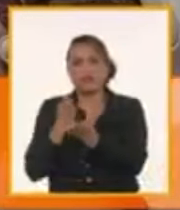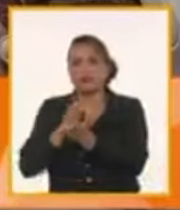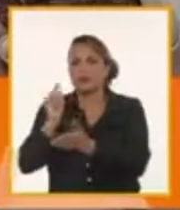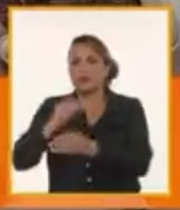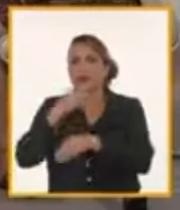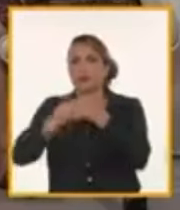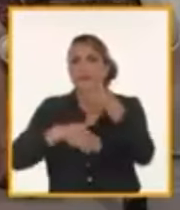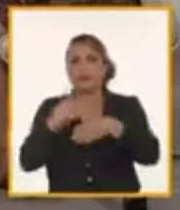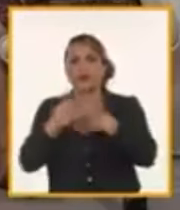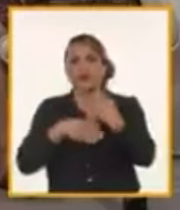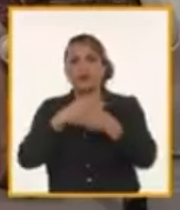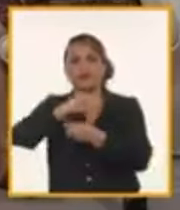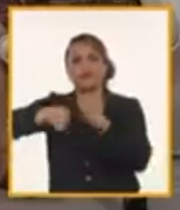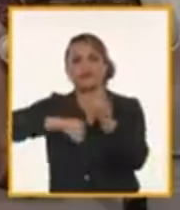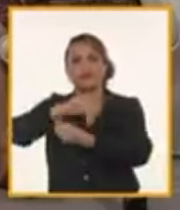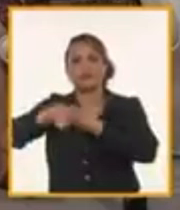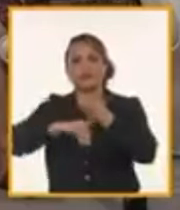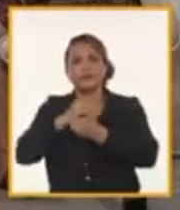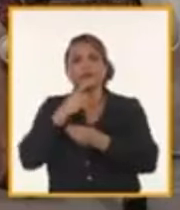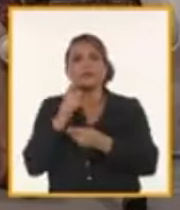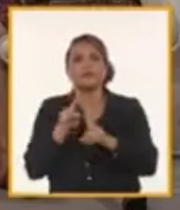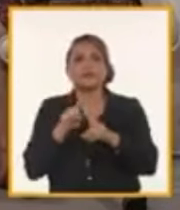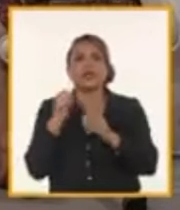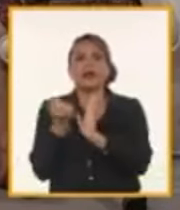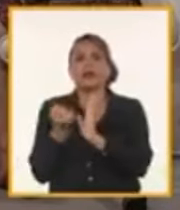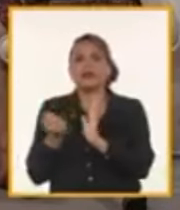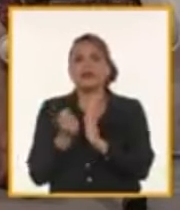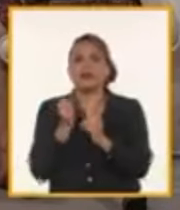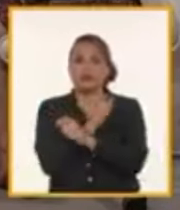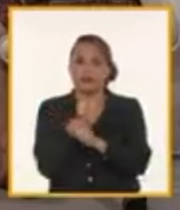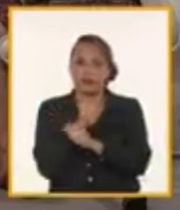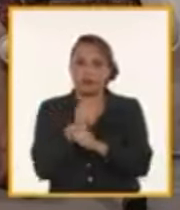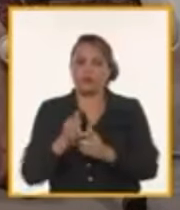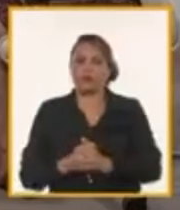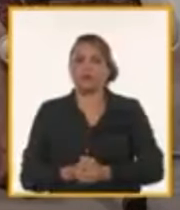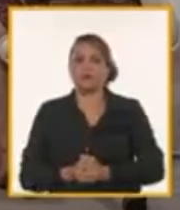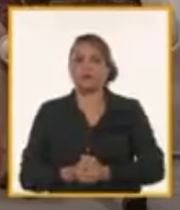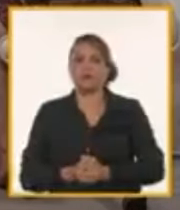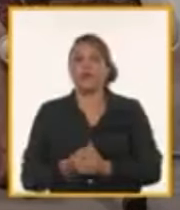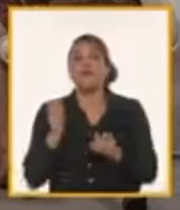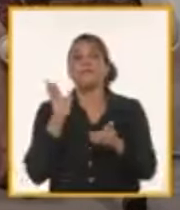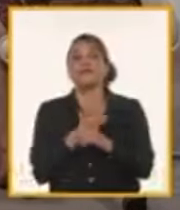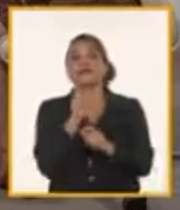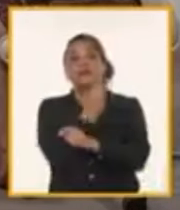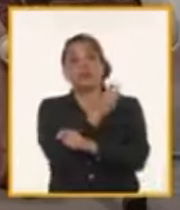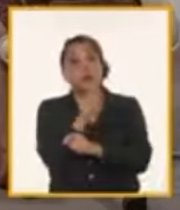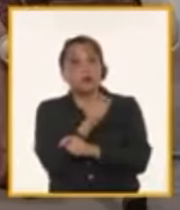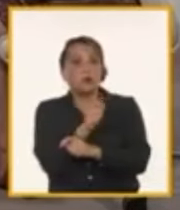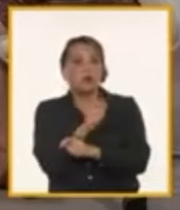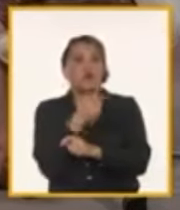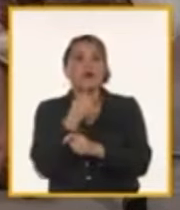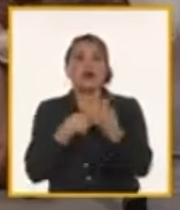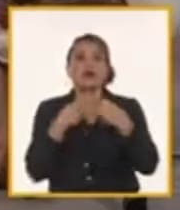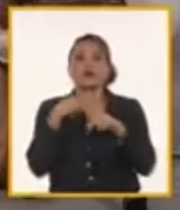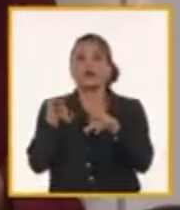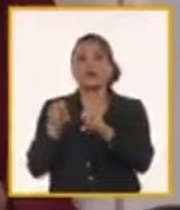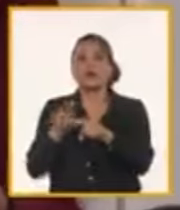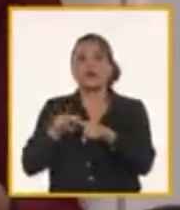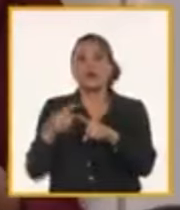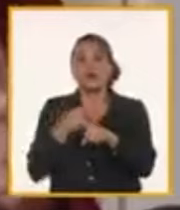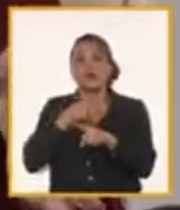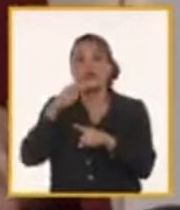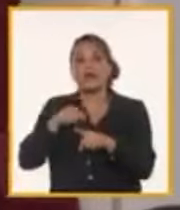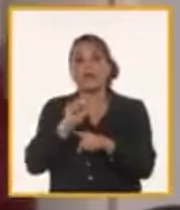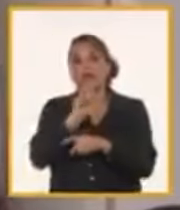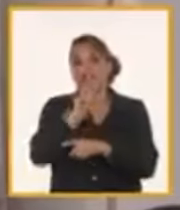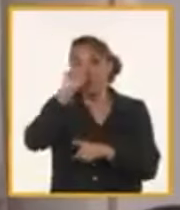transformación en la educación de pregrado para la garantía de este curso escolar Un inicio de curso escolar atípico porque estamos hablando de que el 2